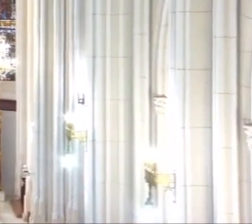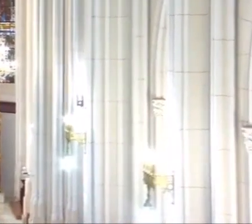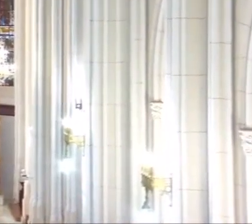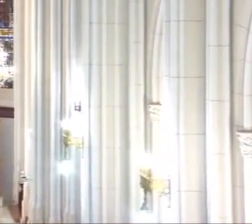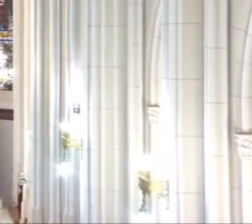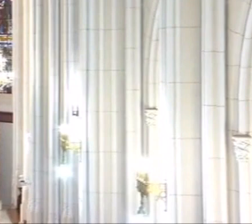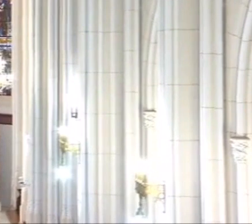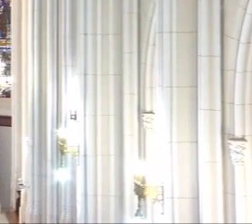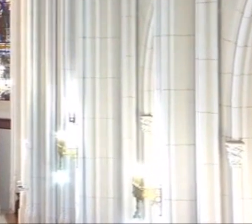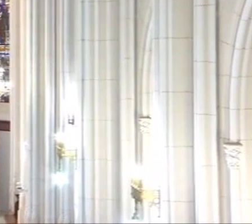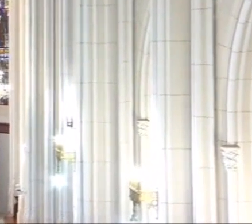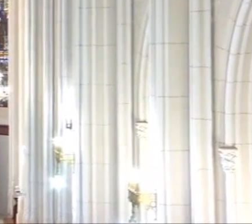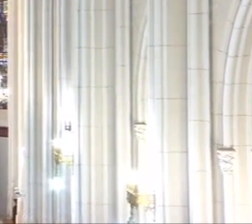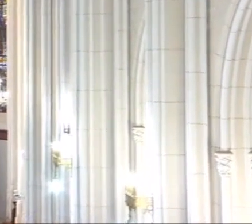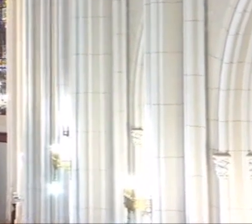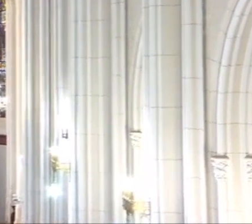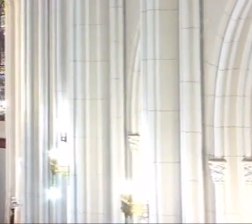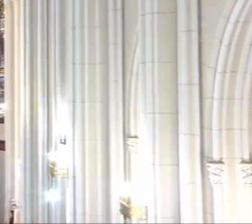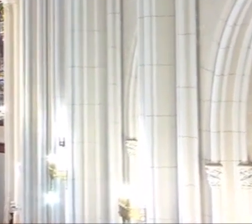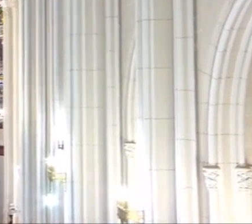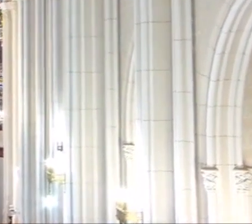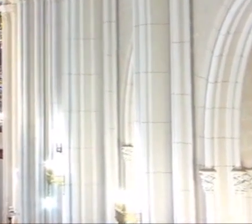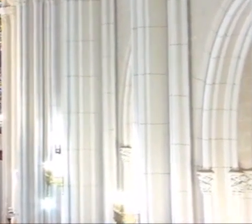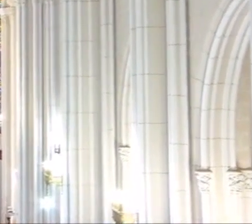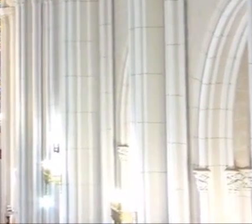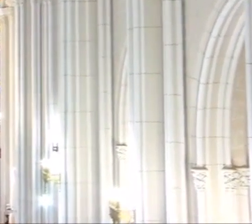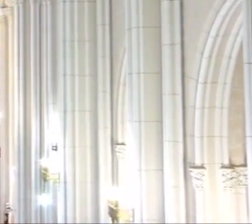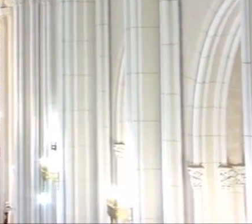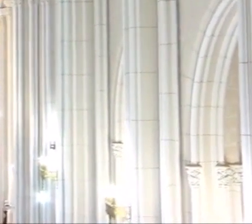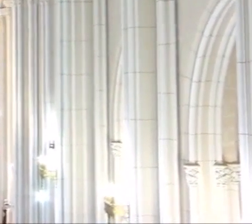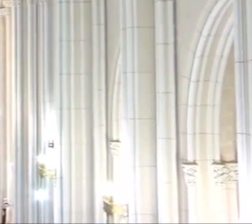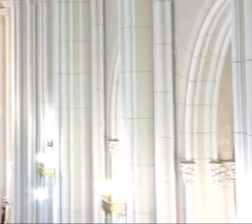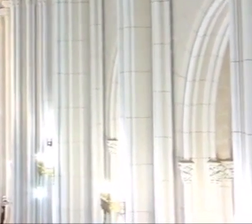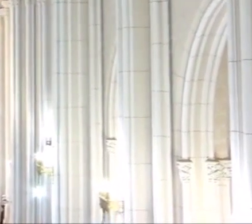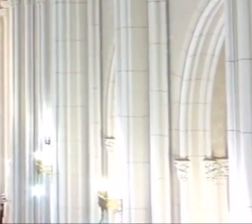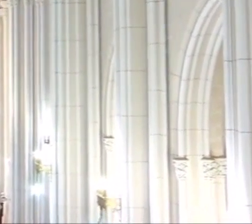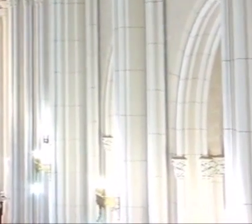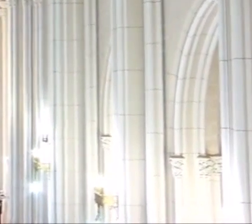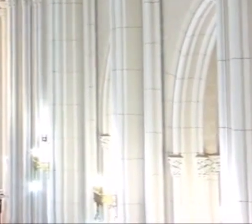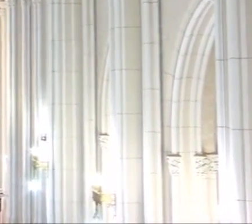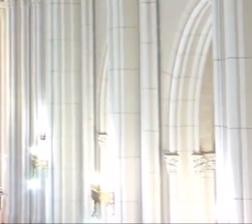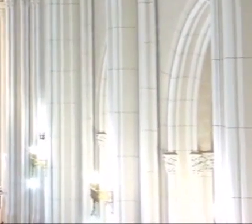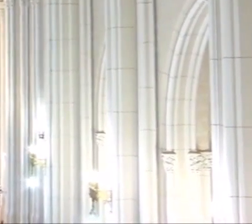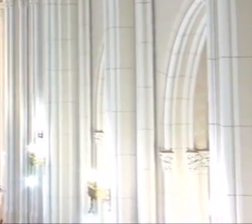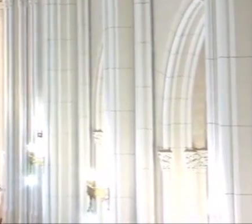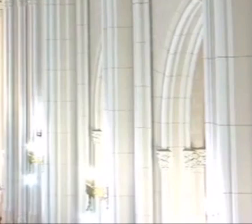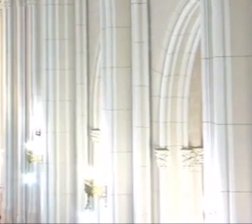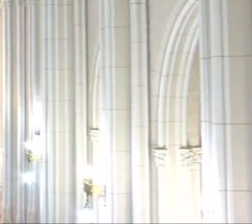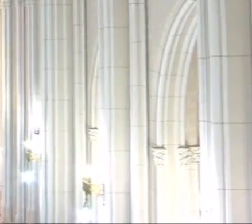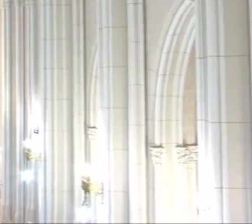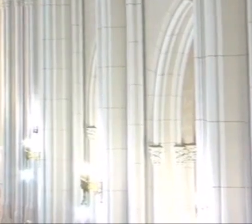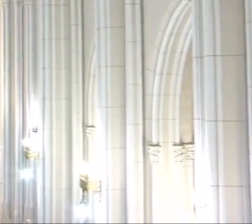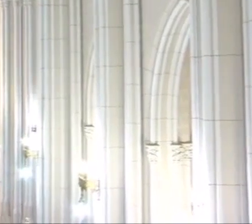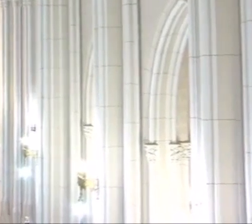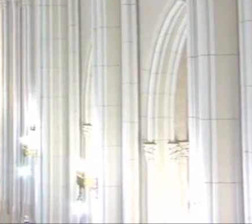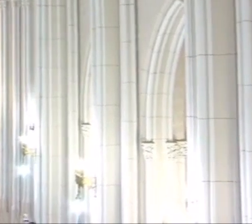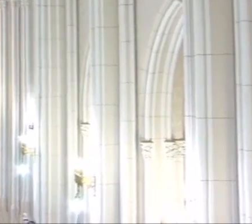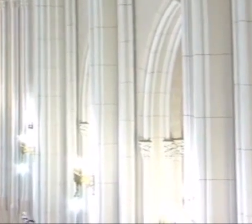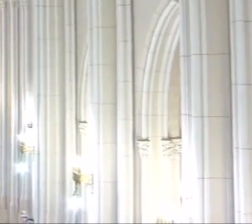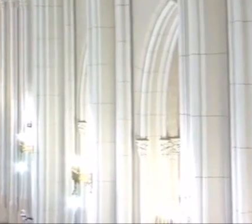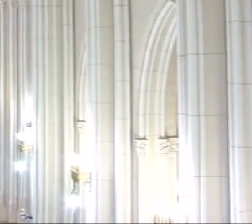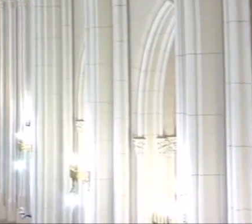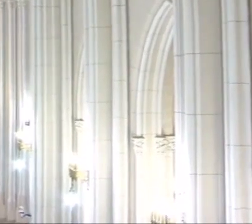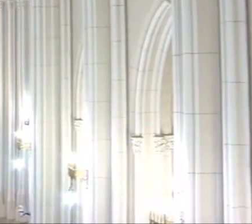que hizo el cielo y la tierra. El auxilio me viene.